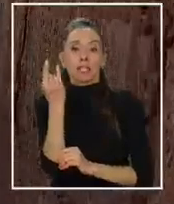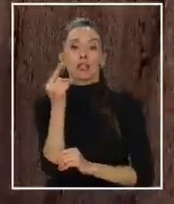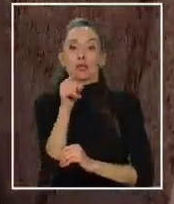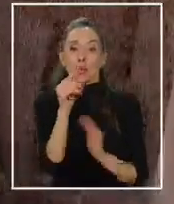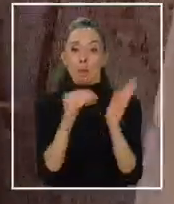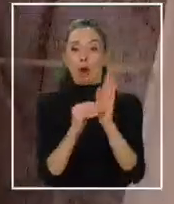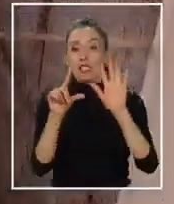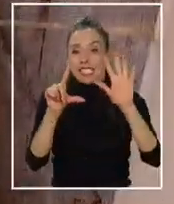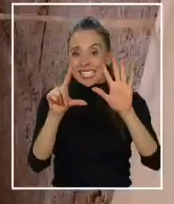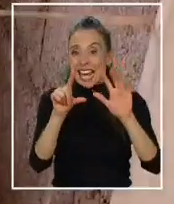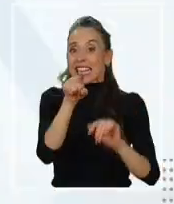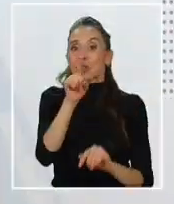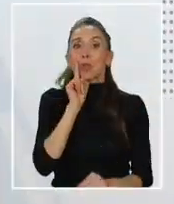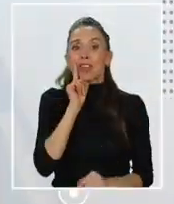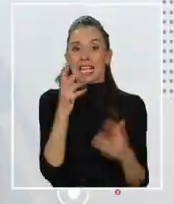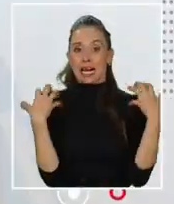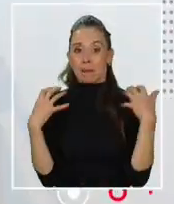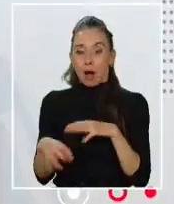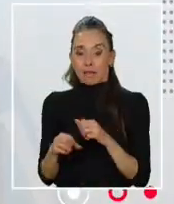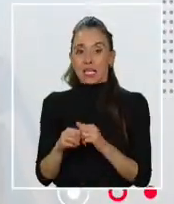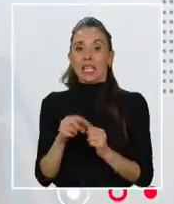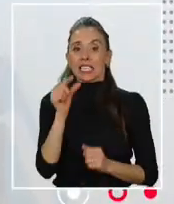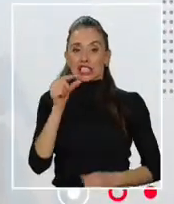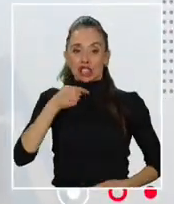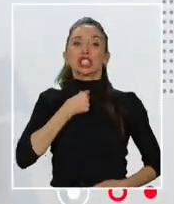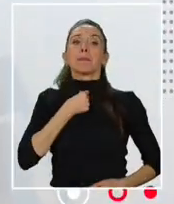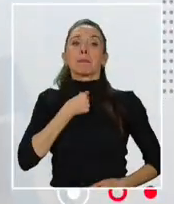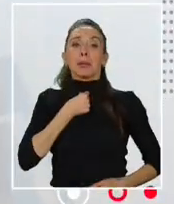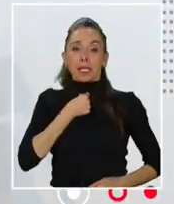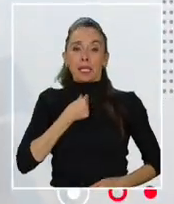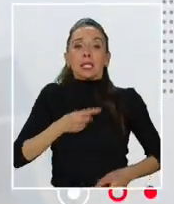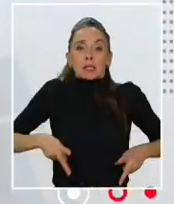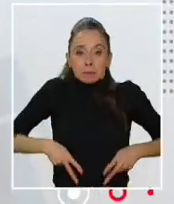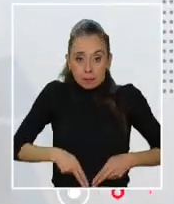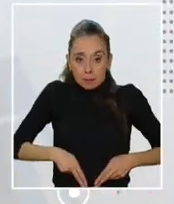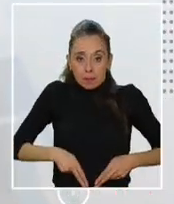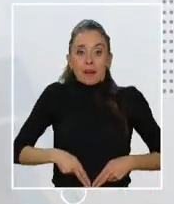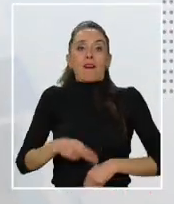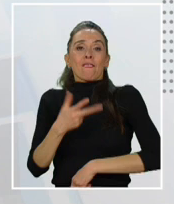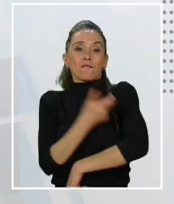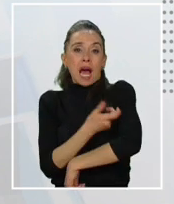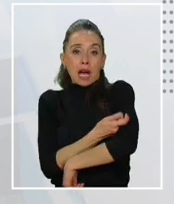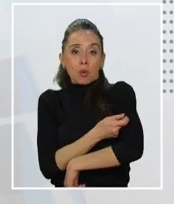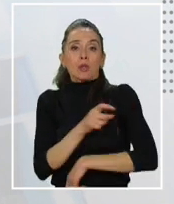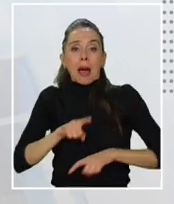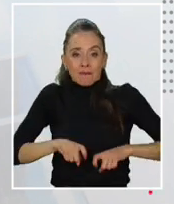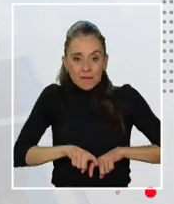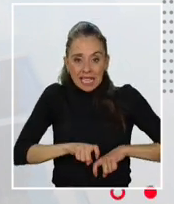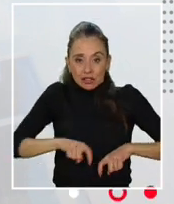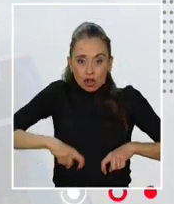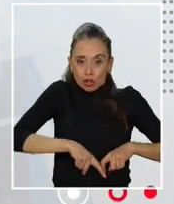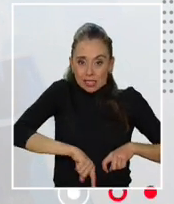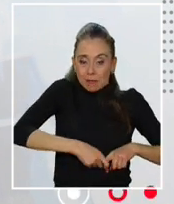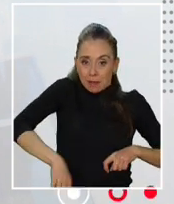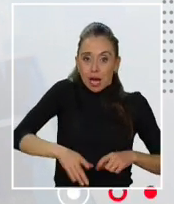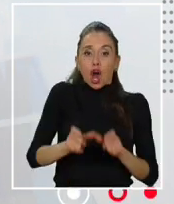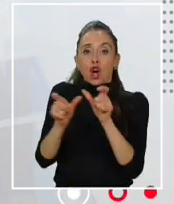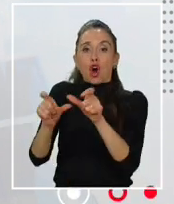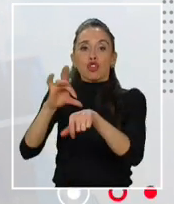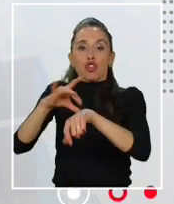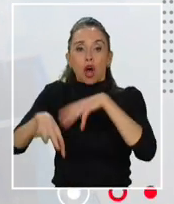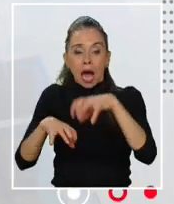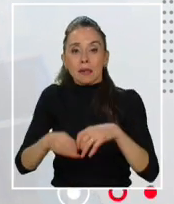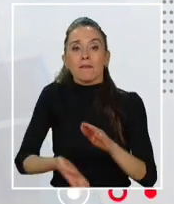un 7 en tenencia responsable, chipeo y registro, esterilización, vacunación, desparasitación, control